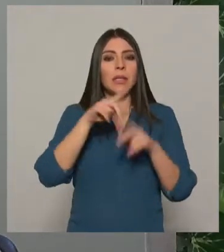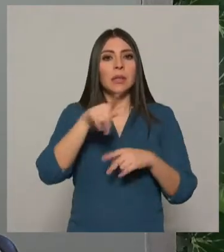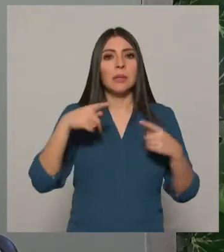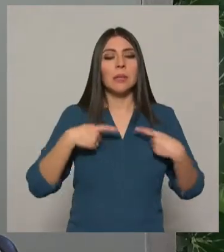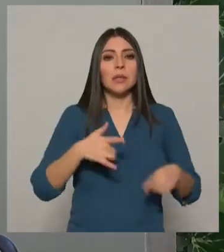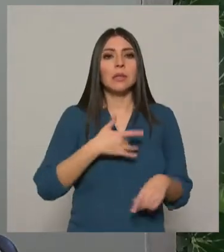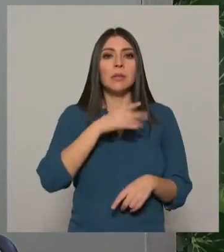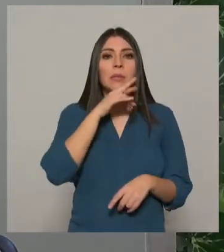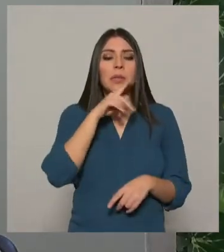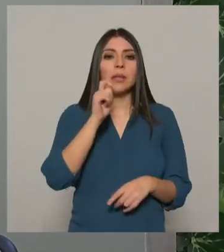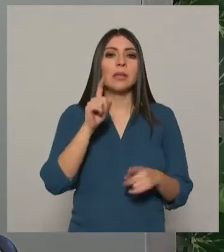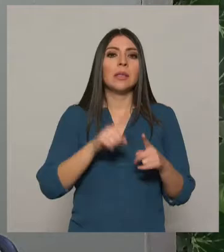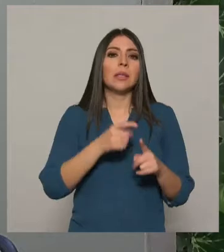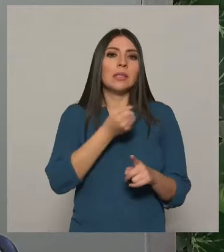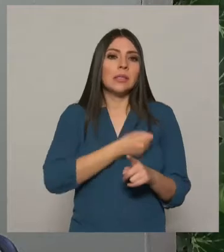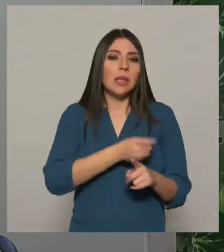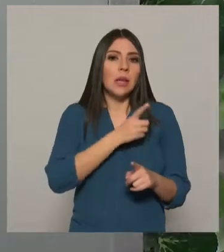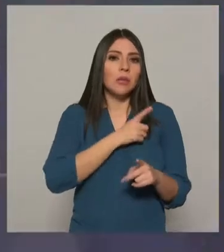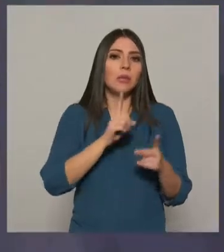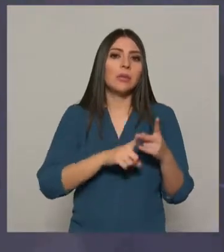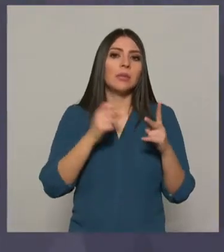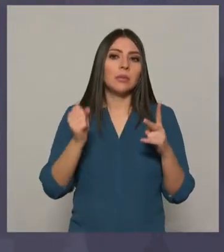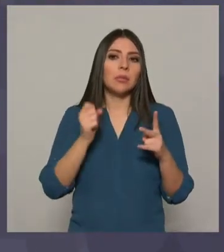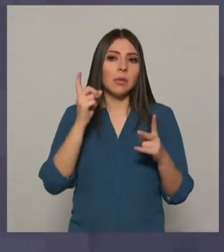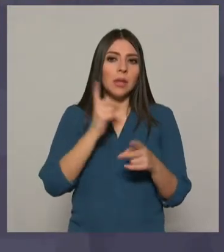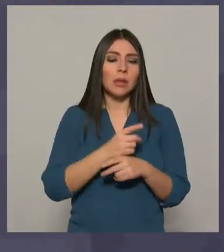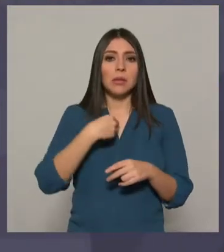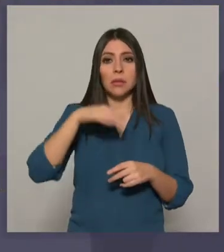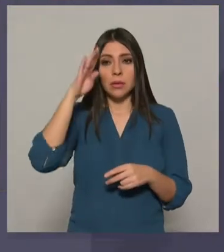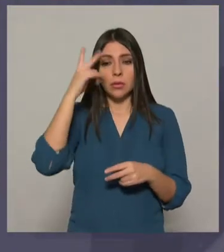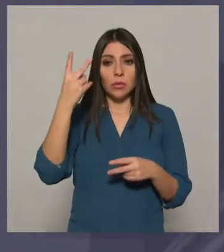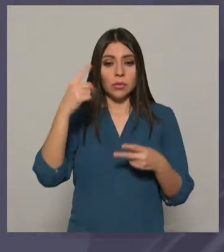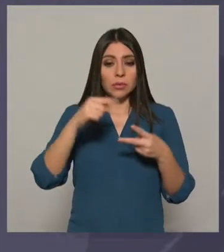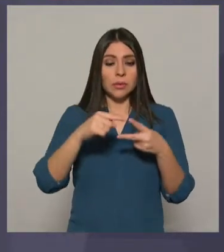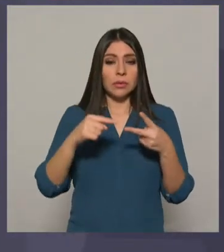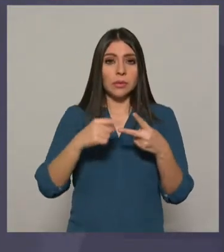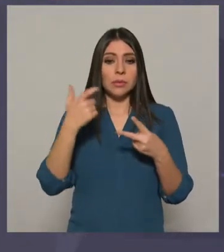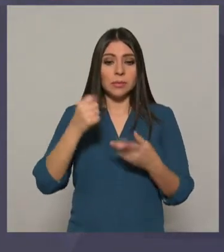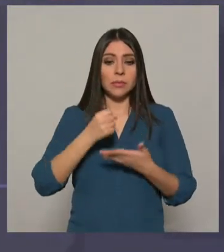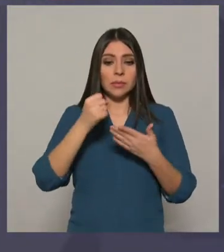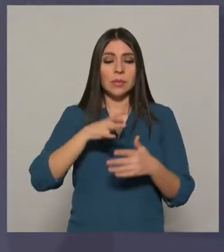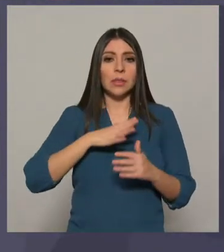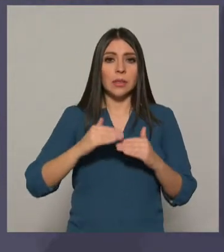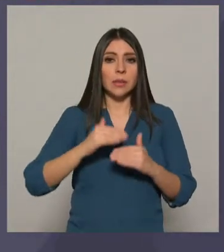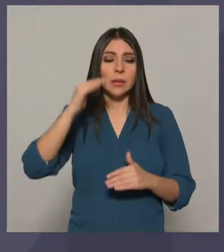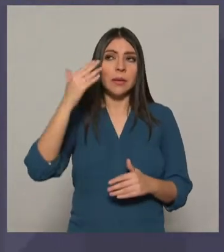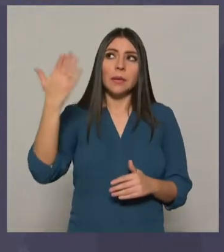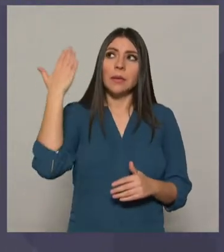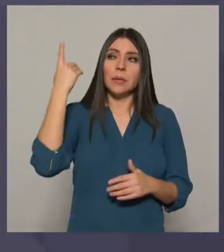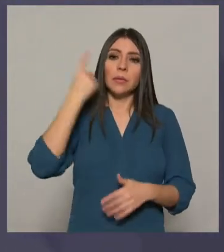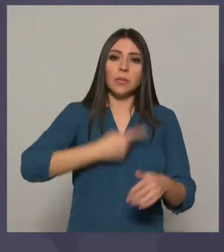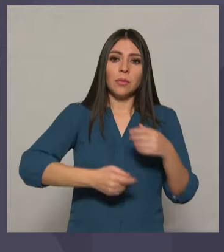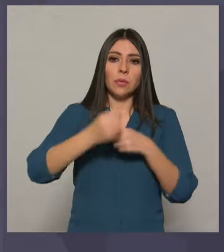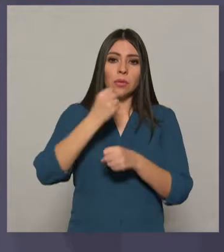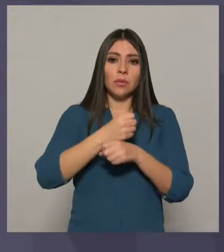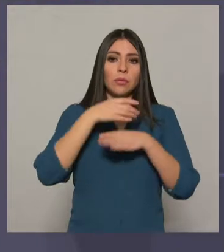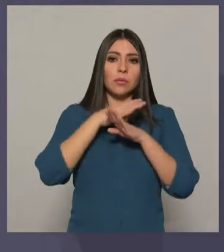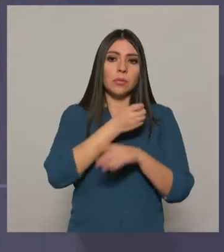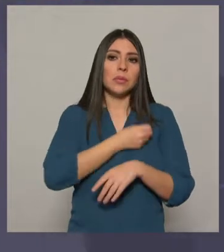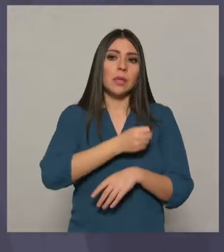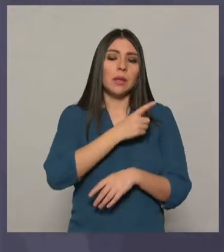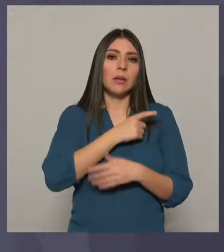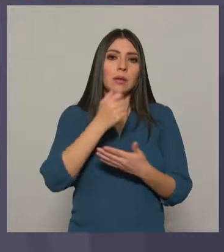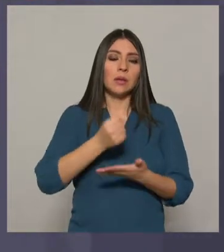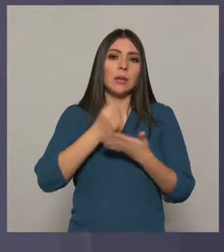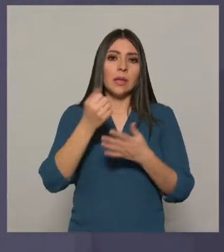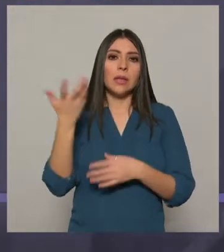salud, seguridad, bueno, pues me parece que en esos dos rubros hay incremento en el presupuesto. El del año pasado era en el sector salud, era de